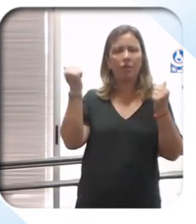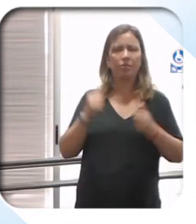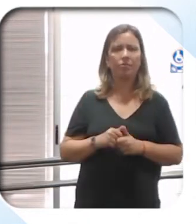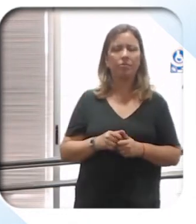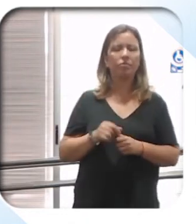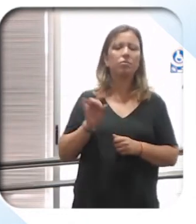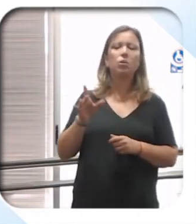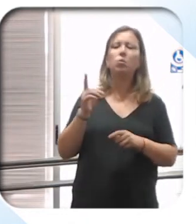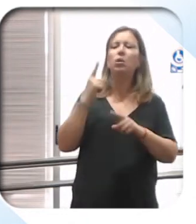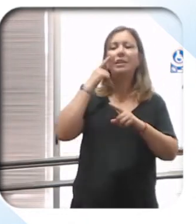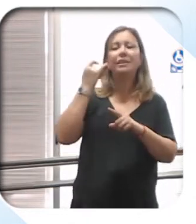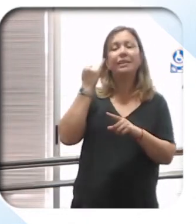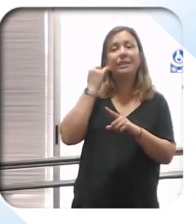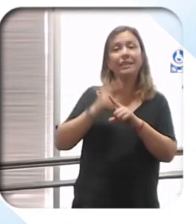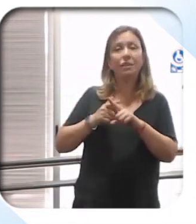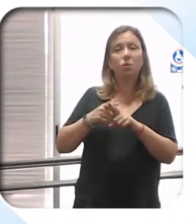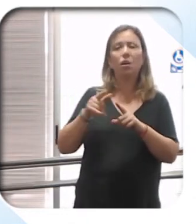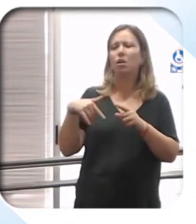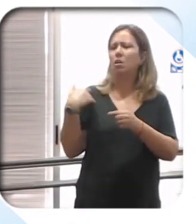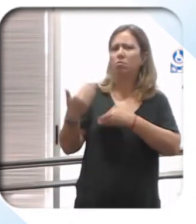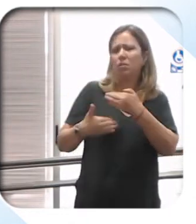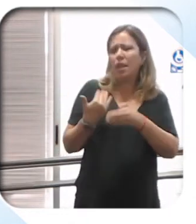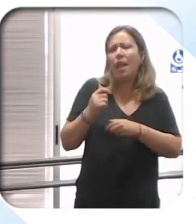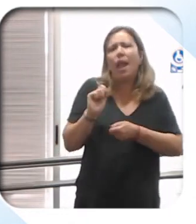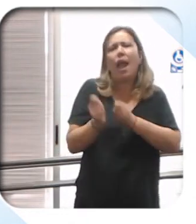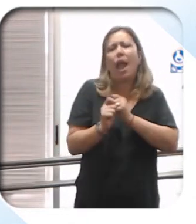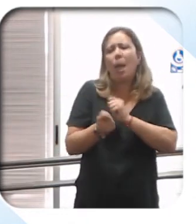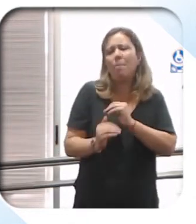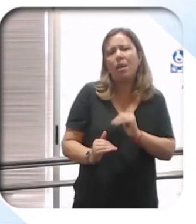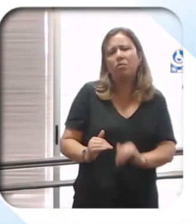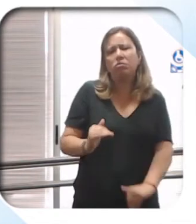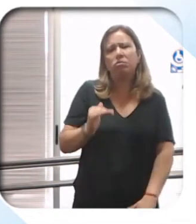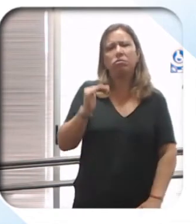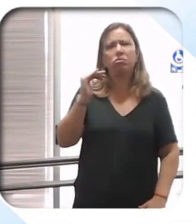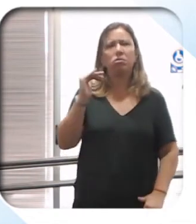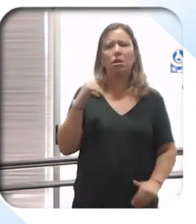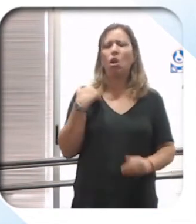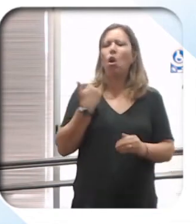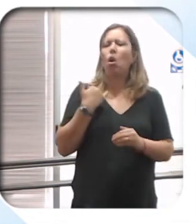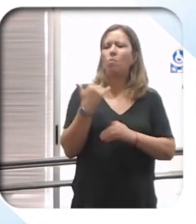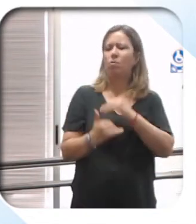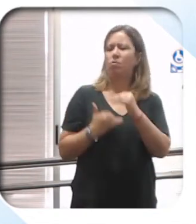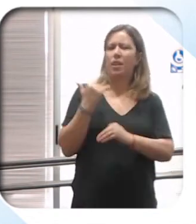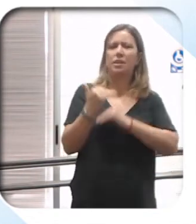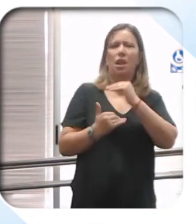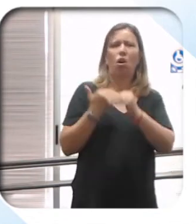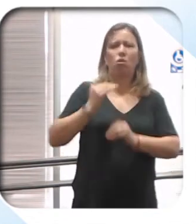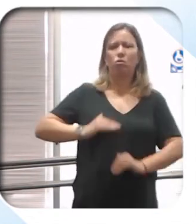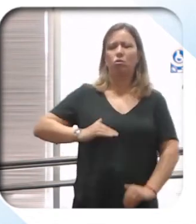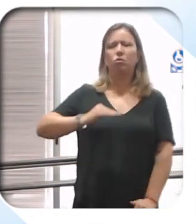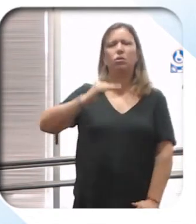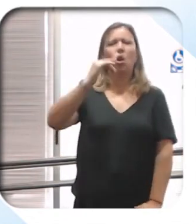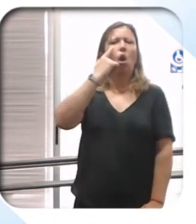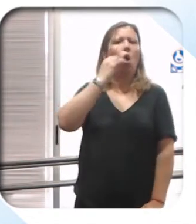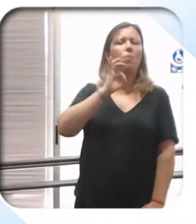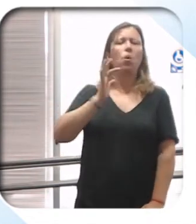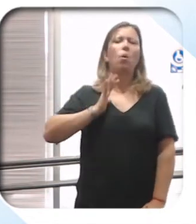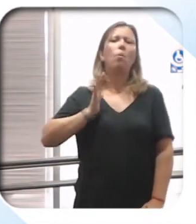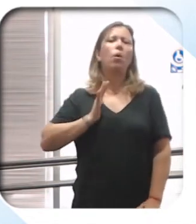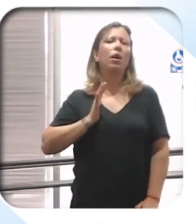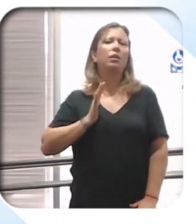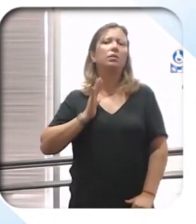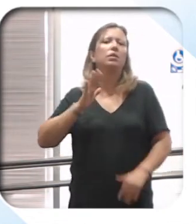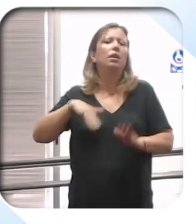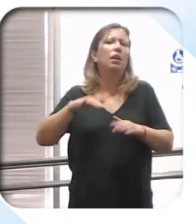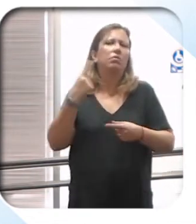La sexuación es un proceso dinámico, diverso, por el cual nos vamos construyendo, desarrollando como hombres o como mujeres